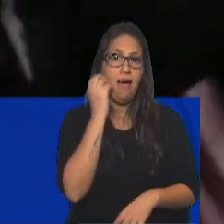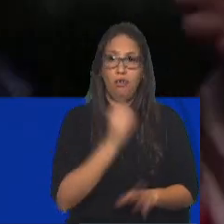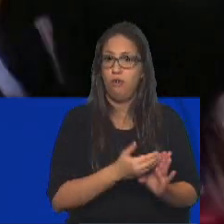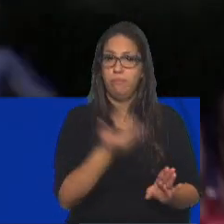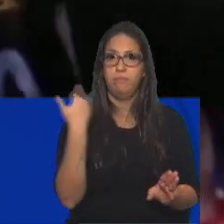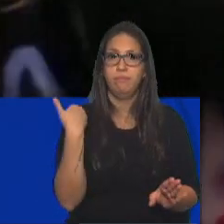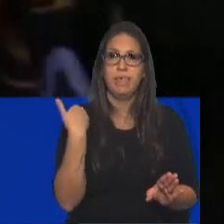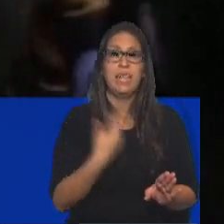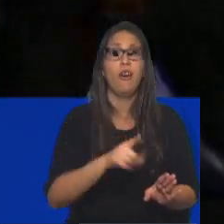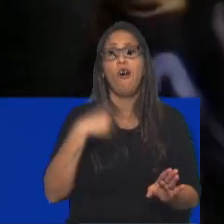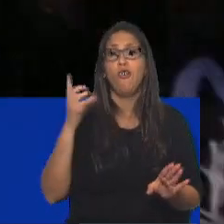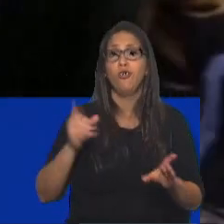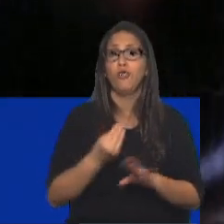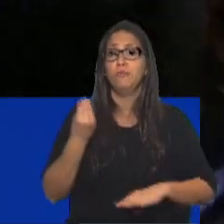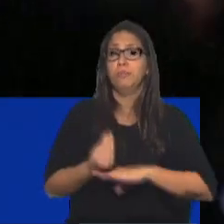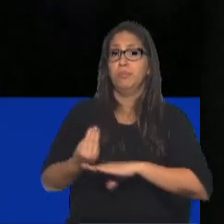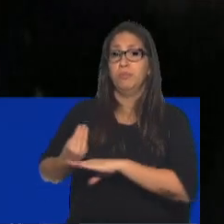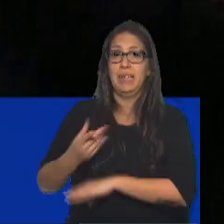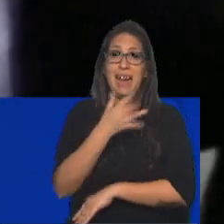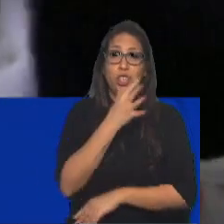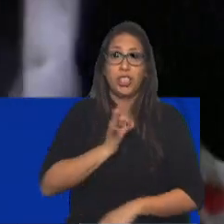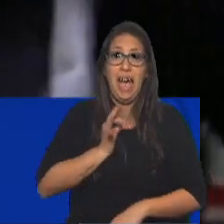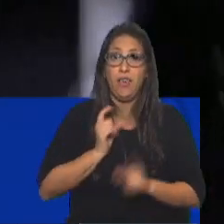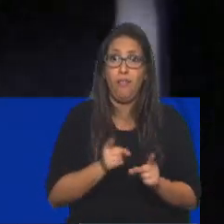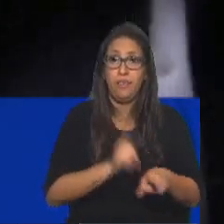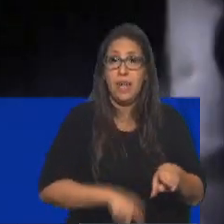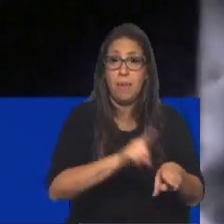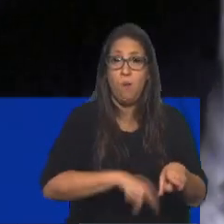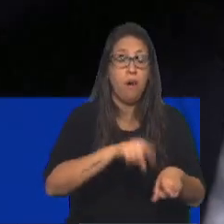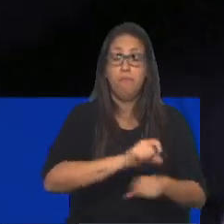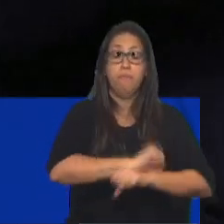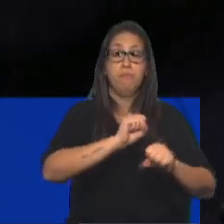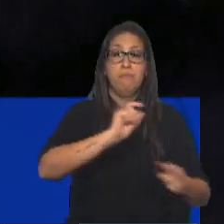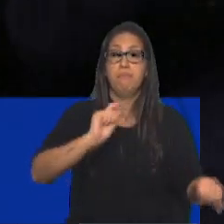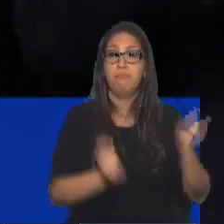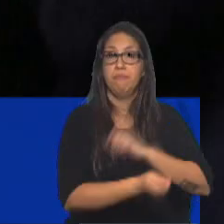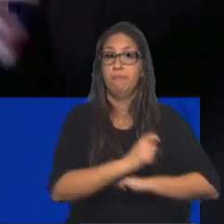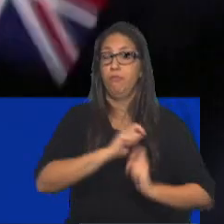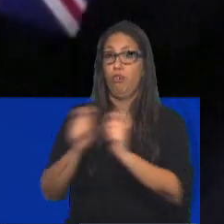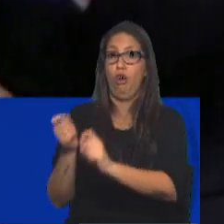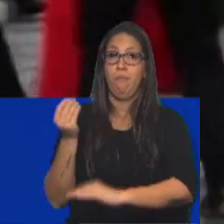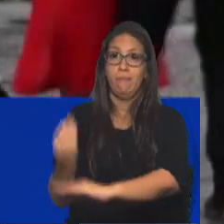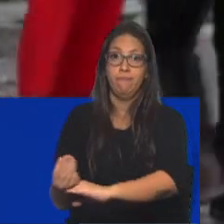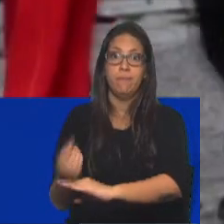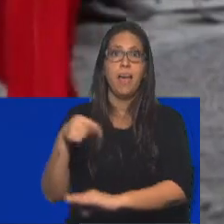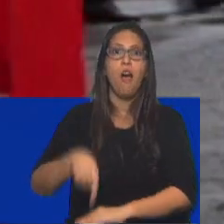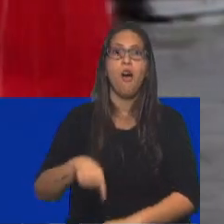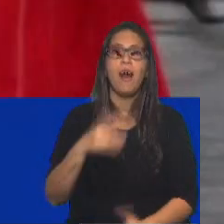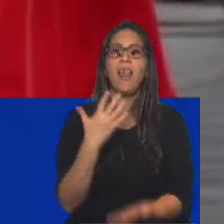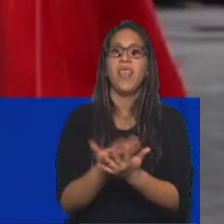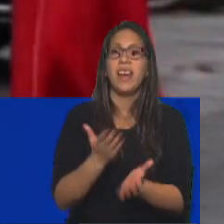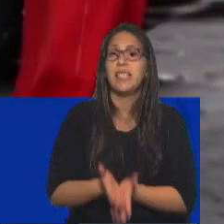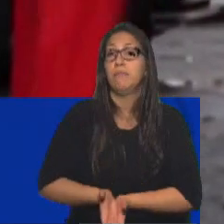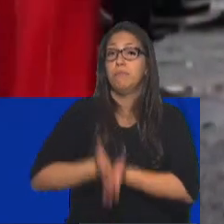últimos 14 años. Sí, de hecho, Pablo, para terminar con el tema del Parlamento, para destacar también que podemos decir que llegó la ultraderecha de la mano